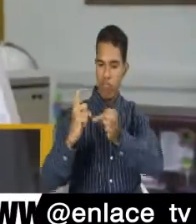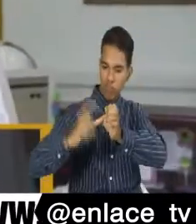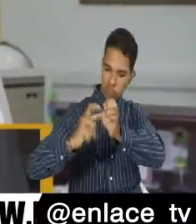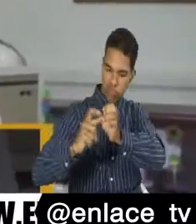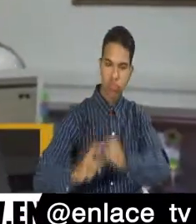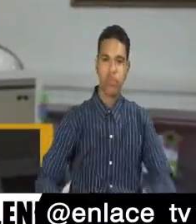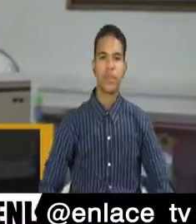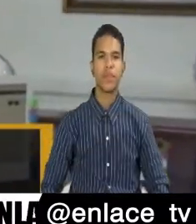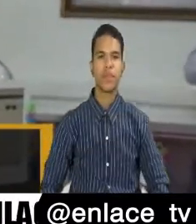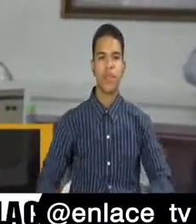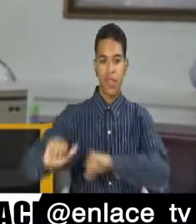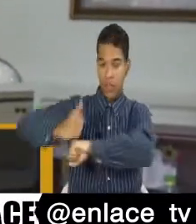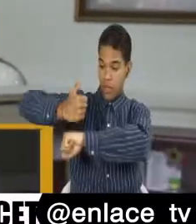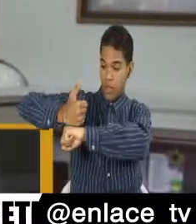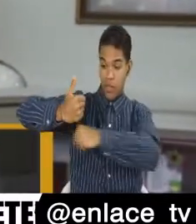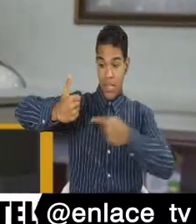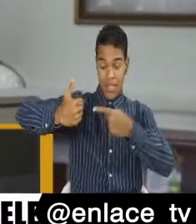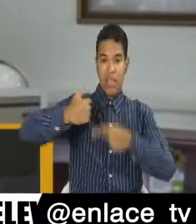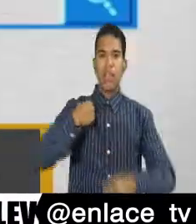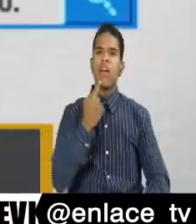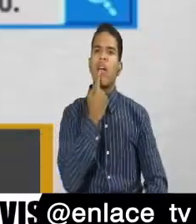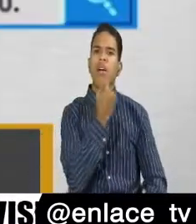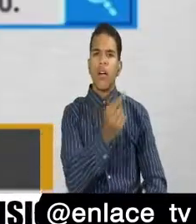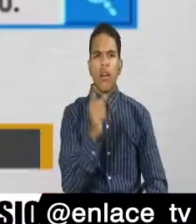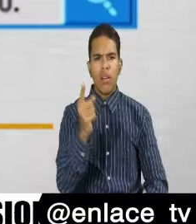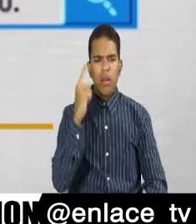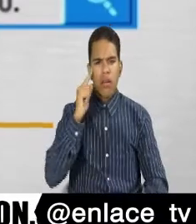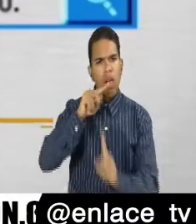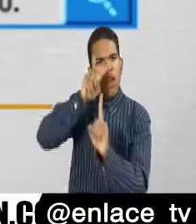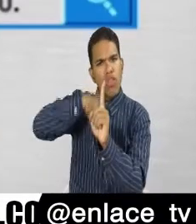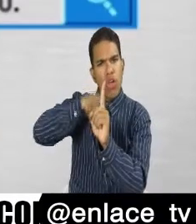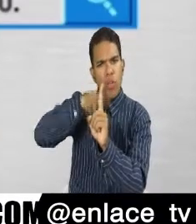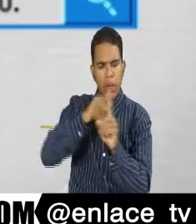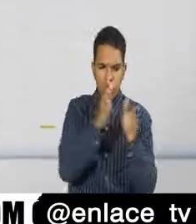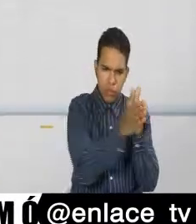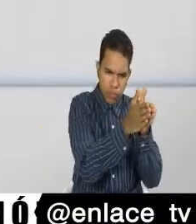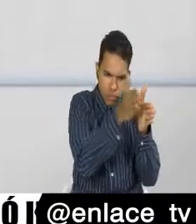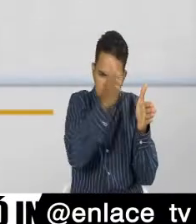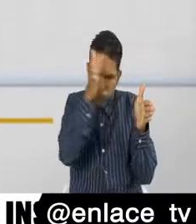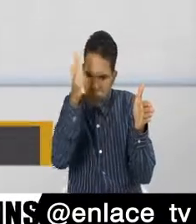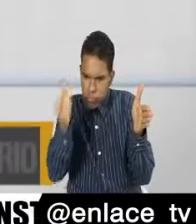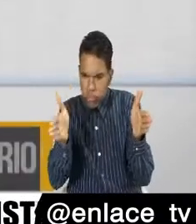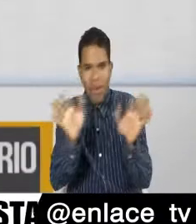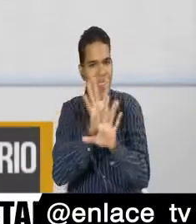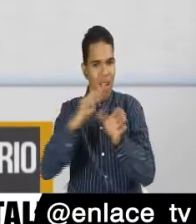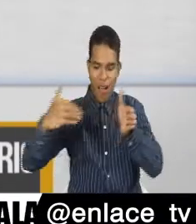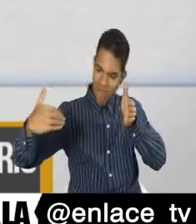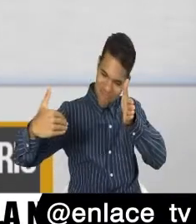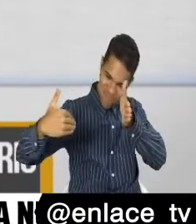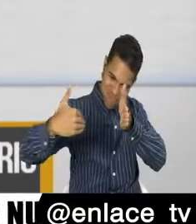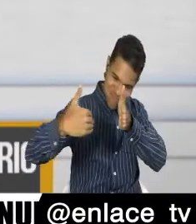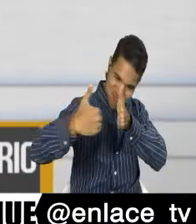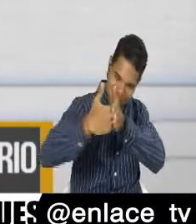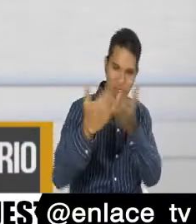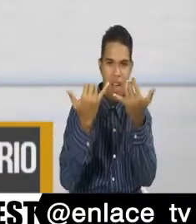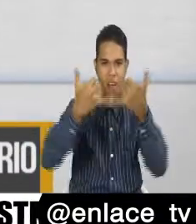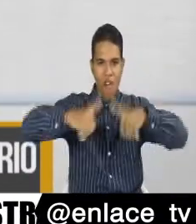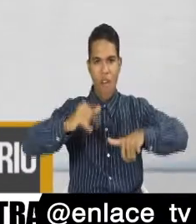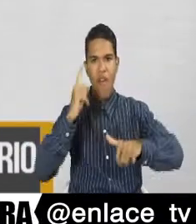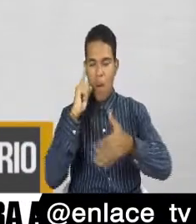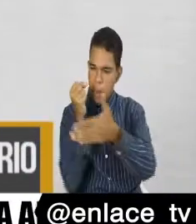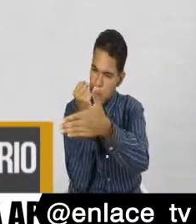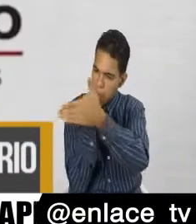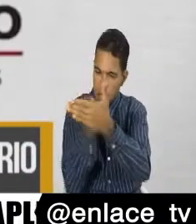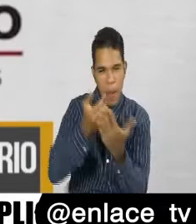de EDUBA, Devinson Gómez Martínez, dijo que luego de casi dos meses de inscripciones, estas llegan a su final para avanzar en las diligencias respectivas